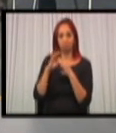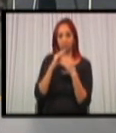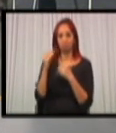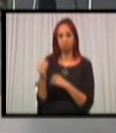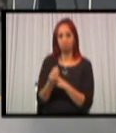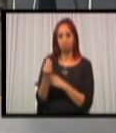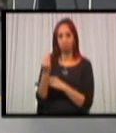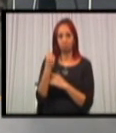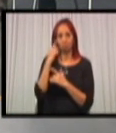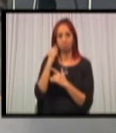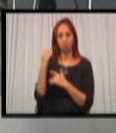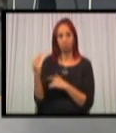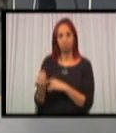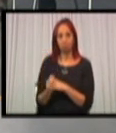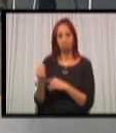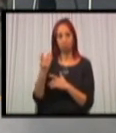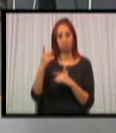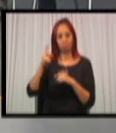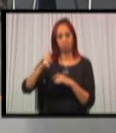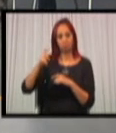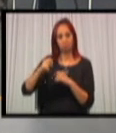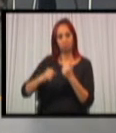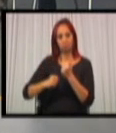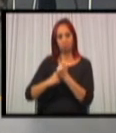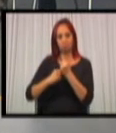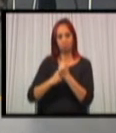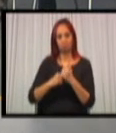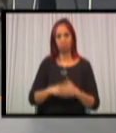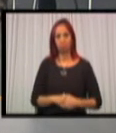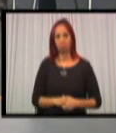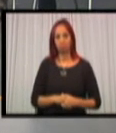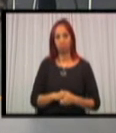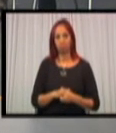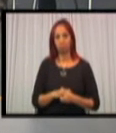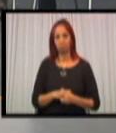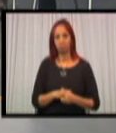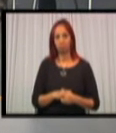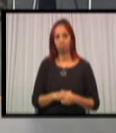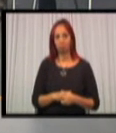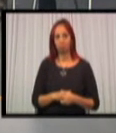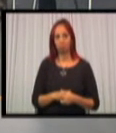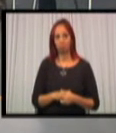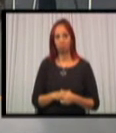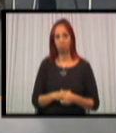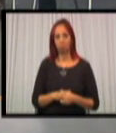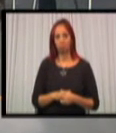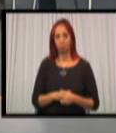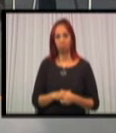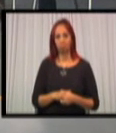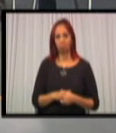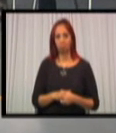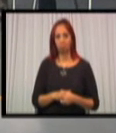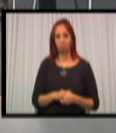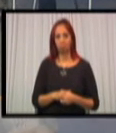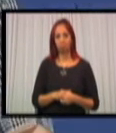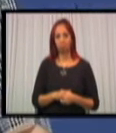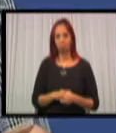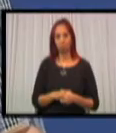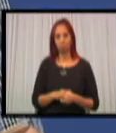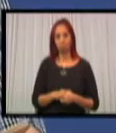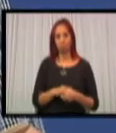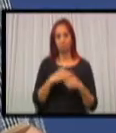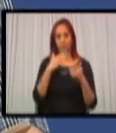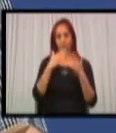la juventud porque la juventud necesita diversión, trabajo y educación. Bueno, buenas tardes.